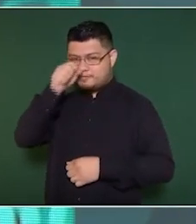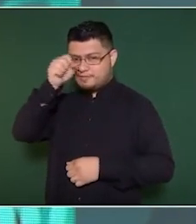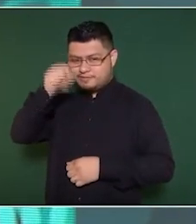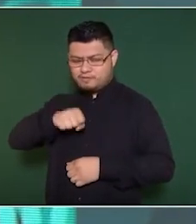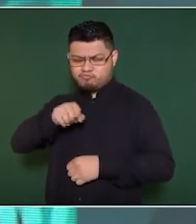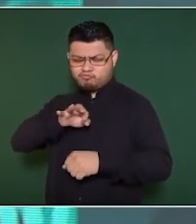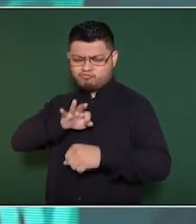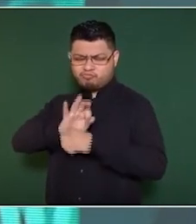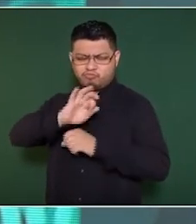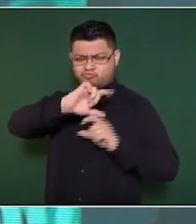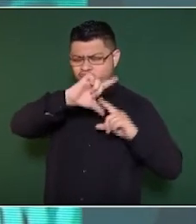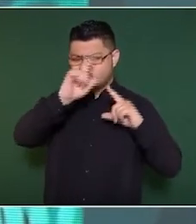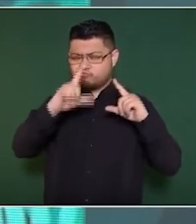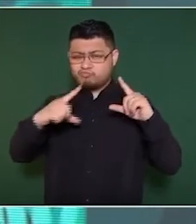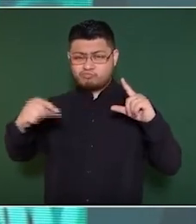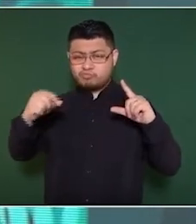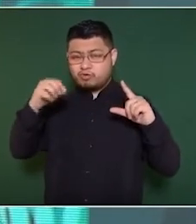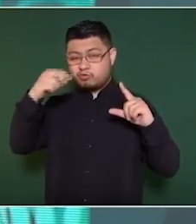Defensa.